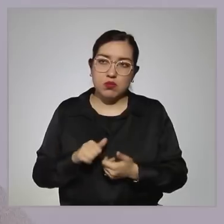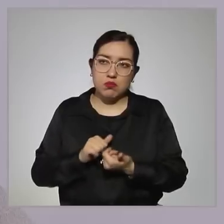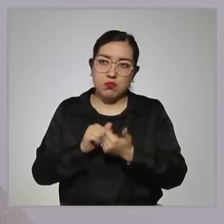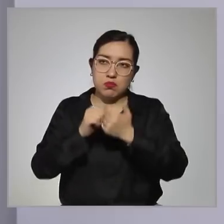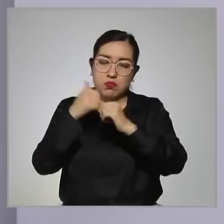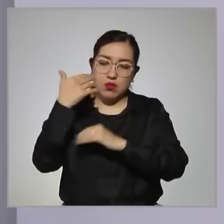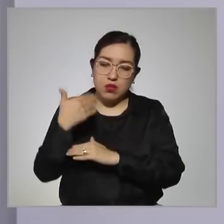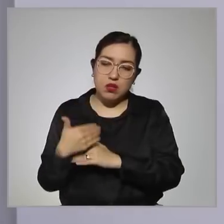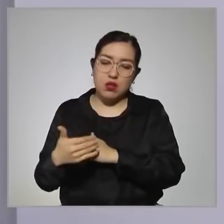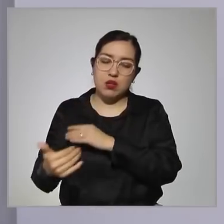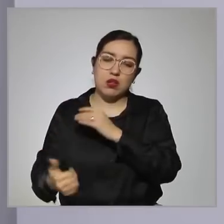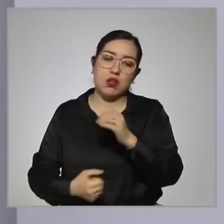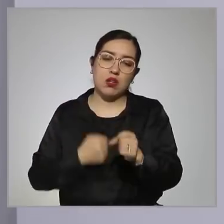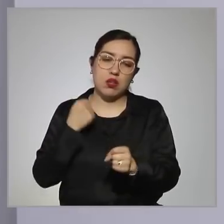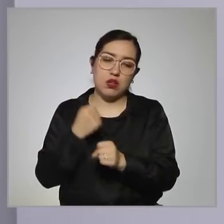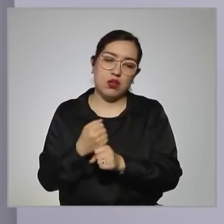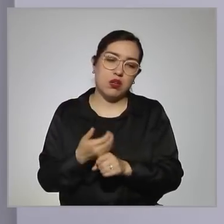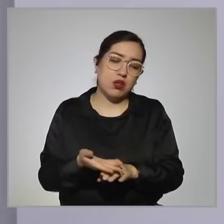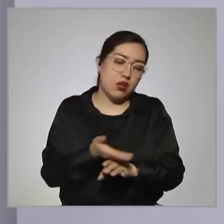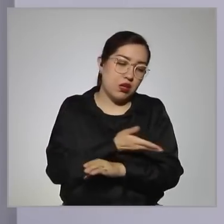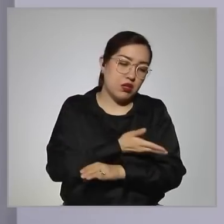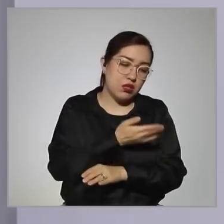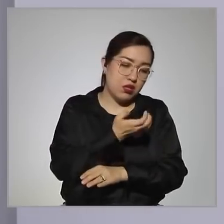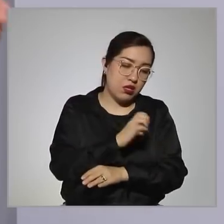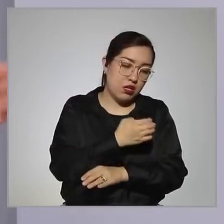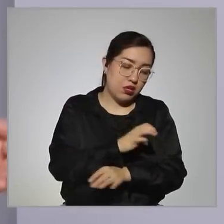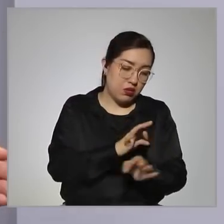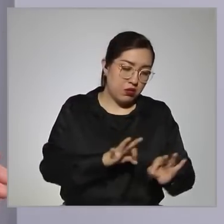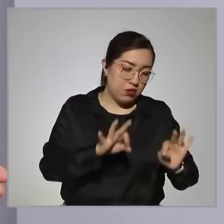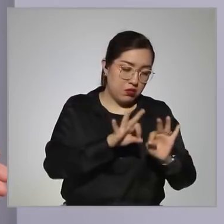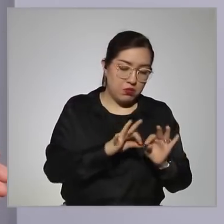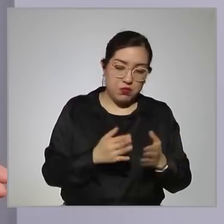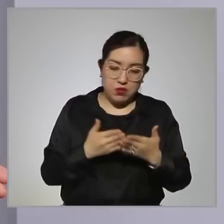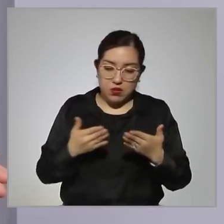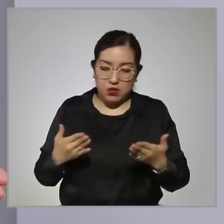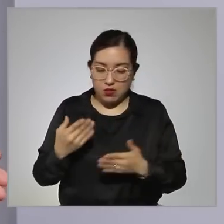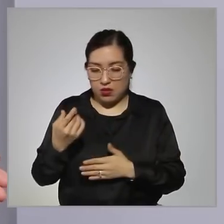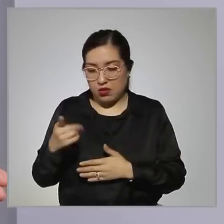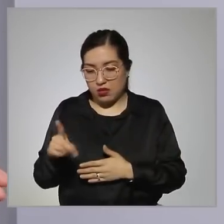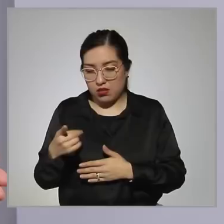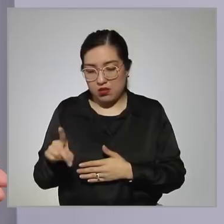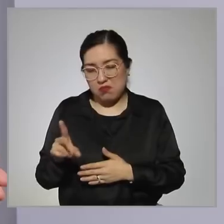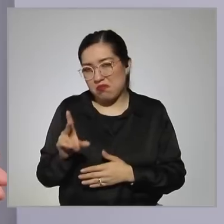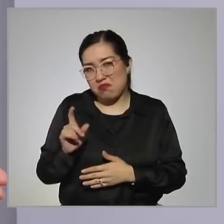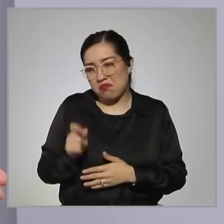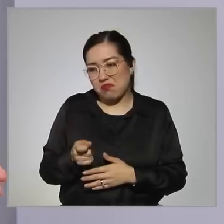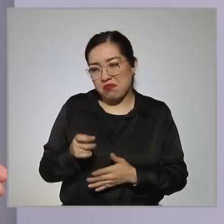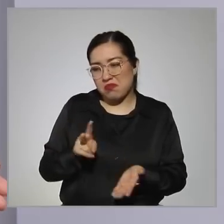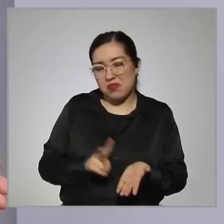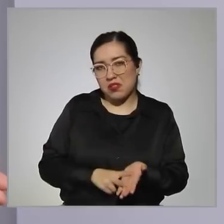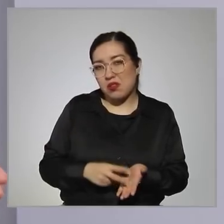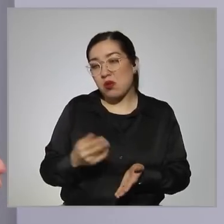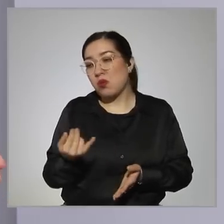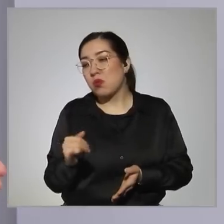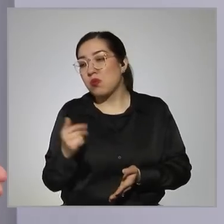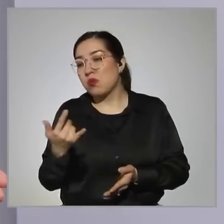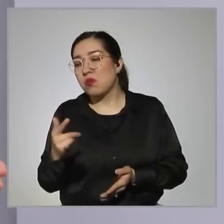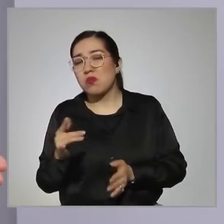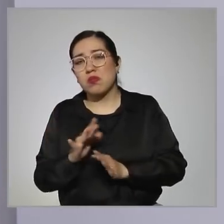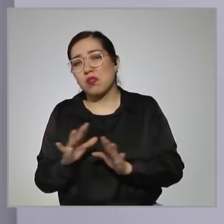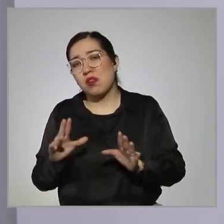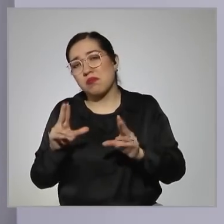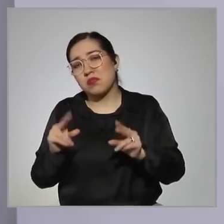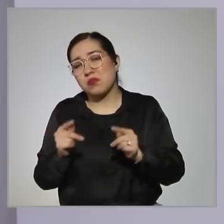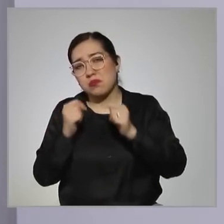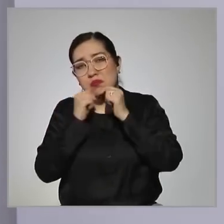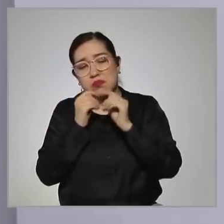año, y lo que me parecía importante en enero quizá ya no me sea tan importante o significativo para junio, julio. Y saber